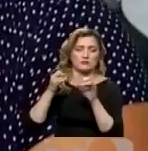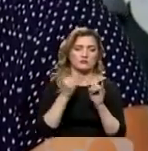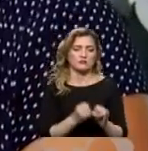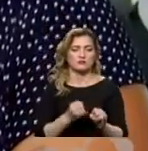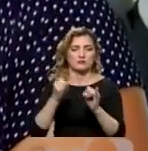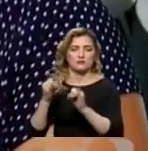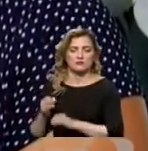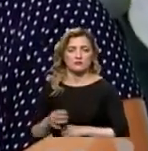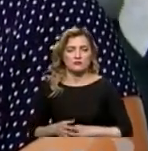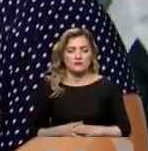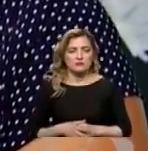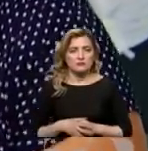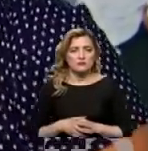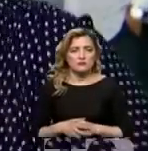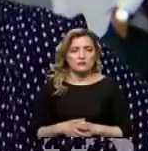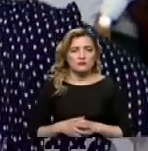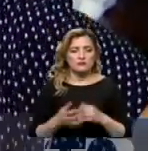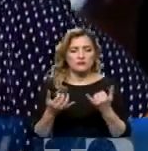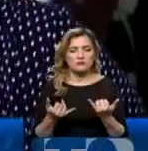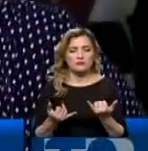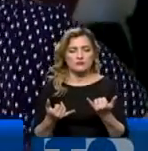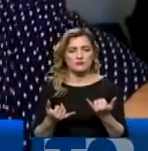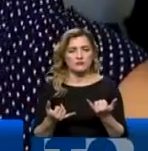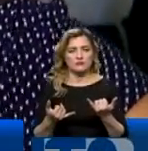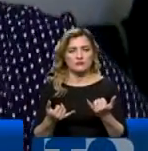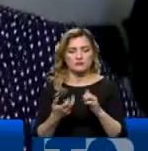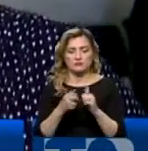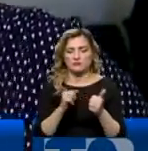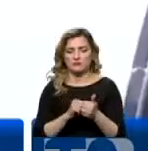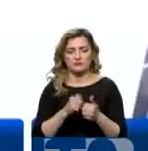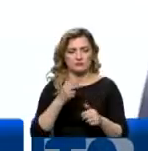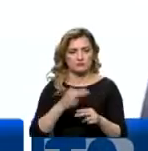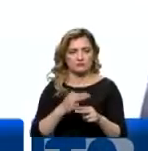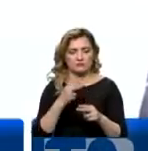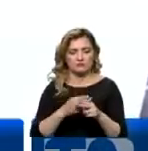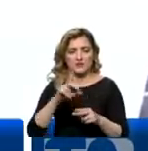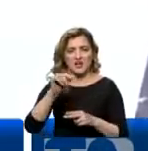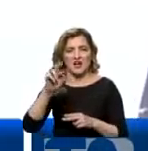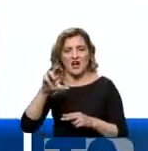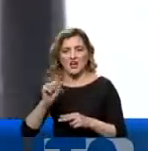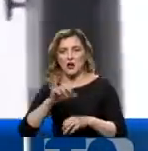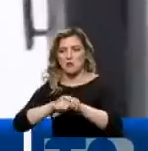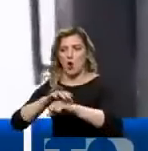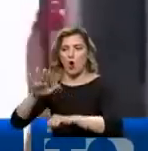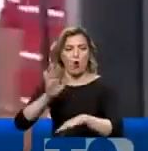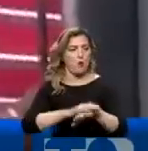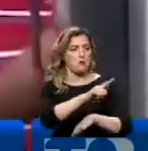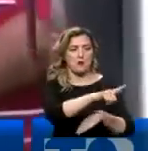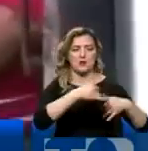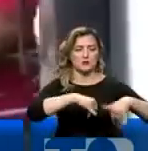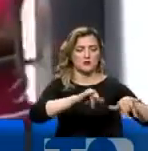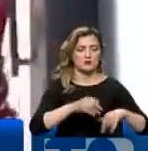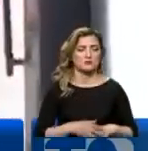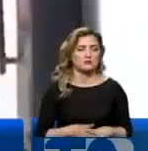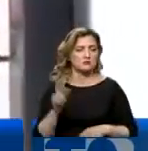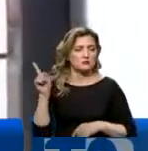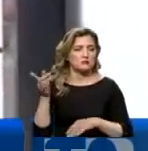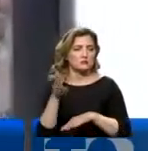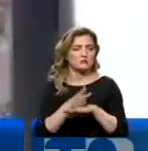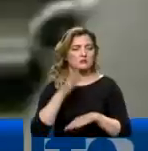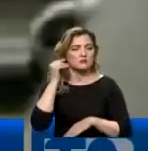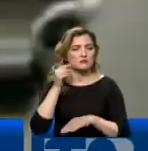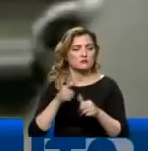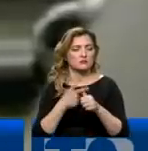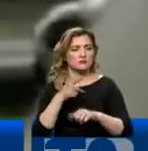individual. Y sin embargo, aún así lo siguen arrastrando con el nombre. Pero lo cierto es que de los hermanos Larrea ya hemos escuchado antes.